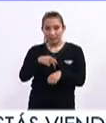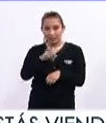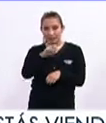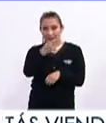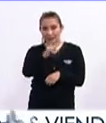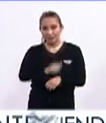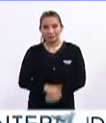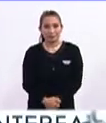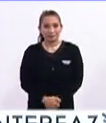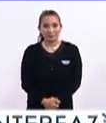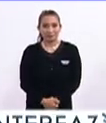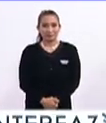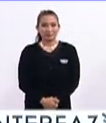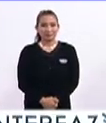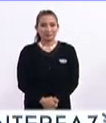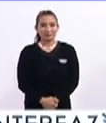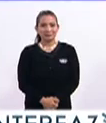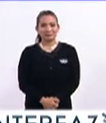Krishna.